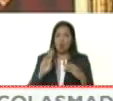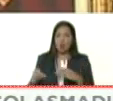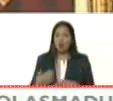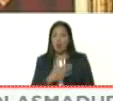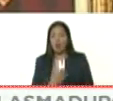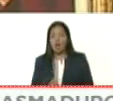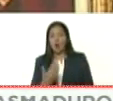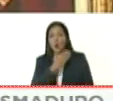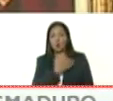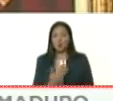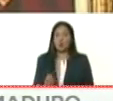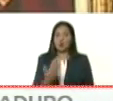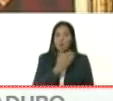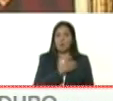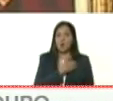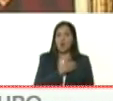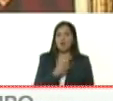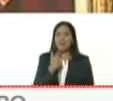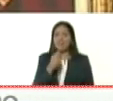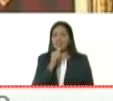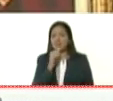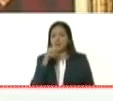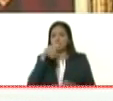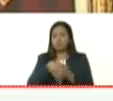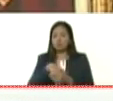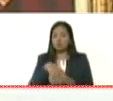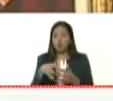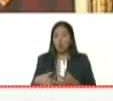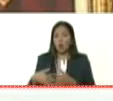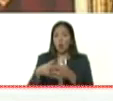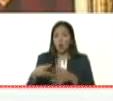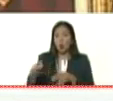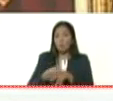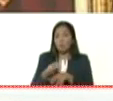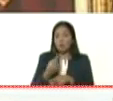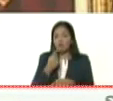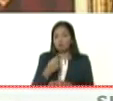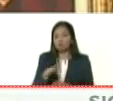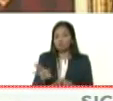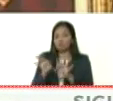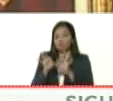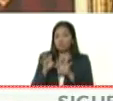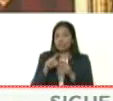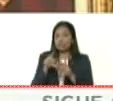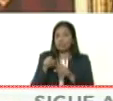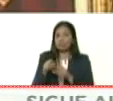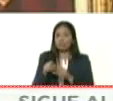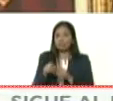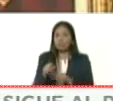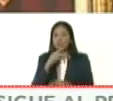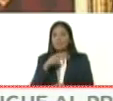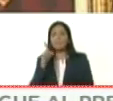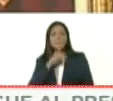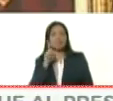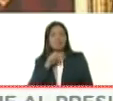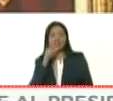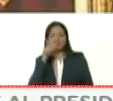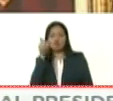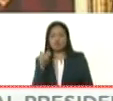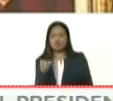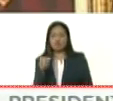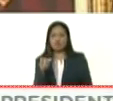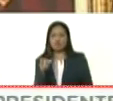¿Quién lo impuso? ¿El gobierno de los Estados Unidos? ¿Ah? Y le salió bien mentiroso y